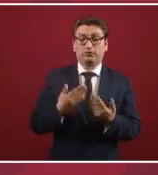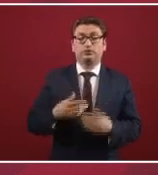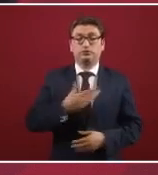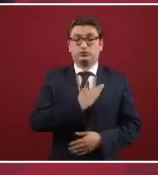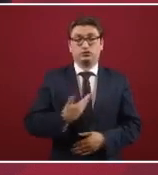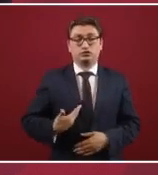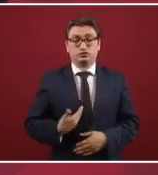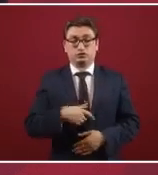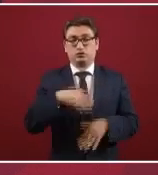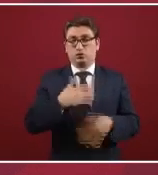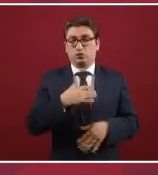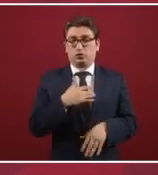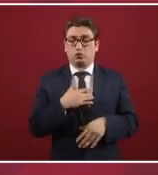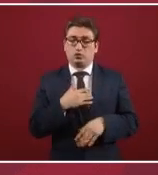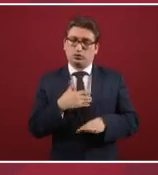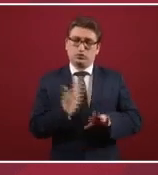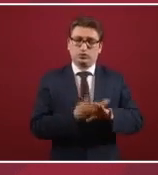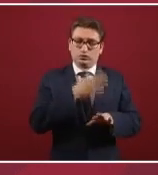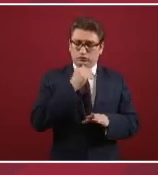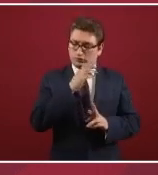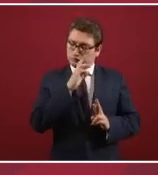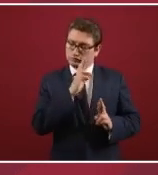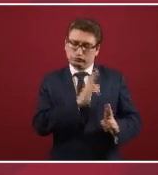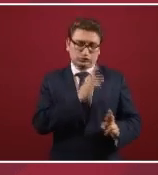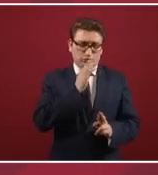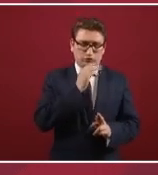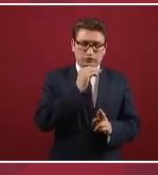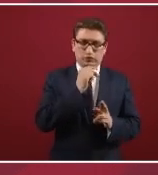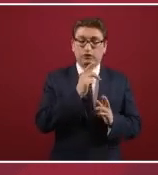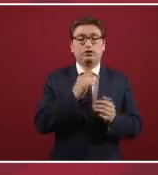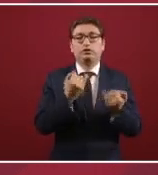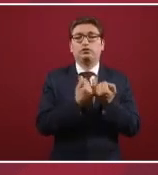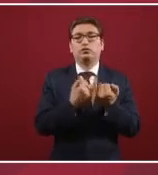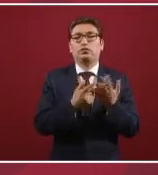pero también no se podían tocar a los medios ahora